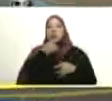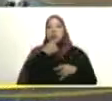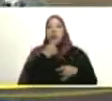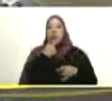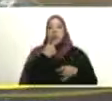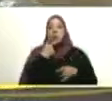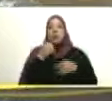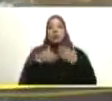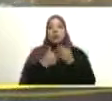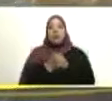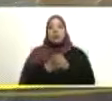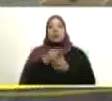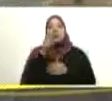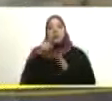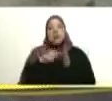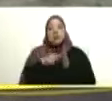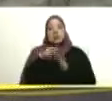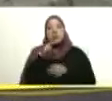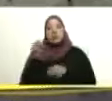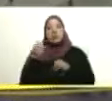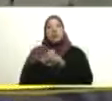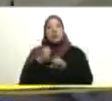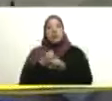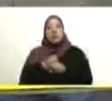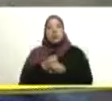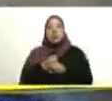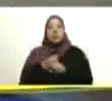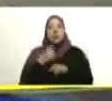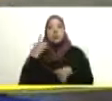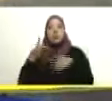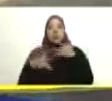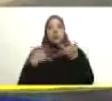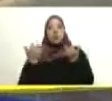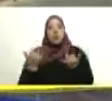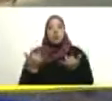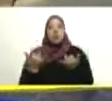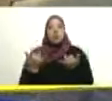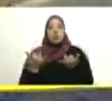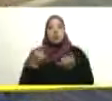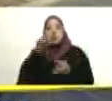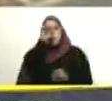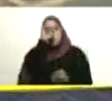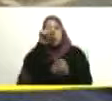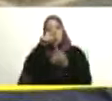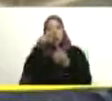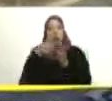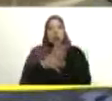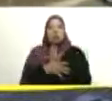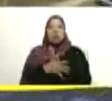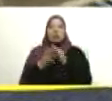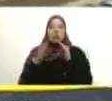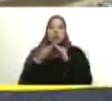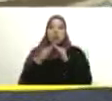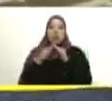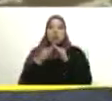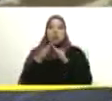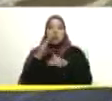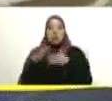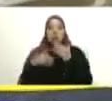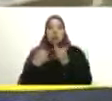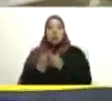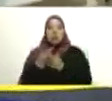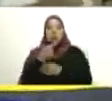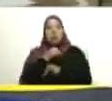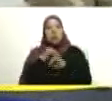ya vamos por 160 y vamos a seguir en este urbanismo en la meta que tenemos de ejecución y que usted ha orientado,